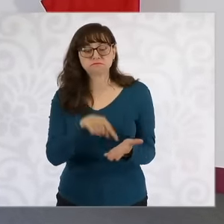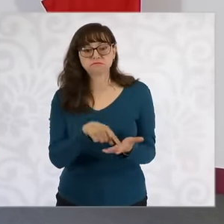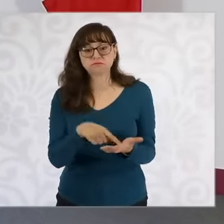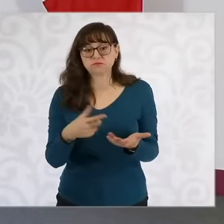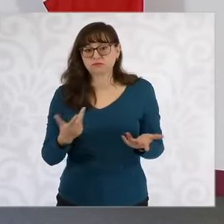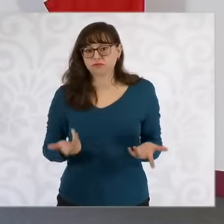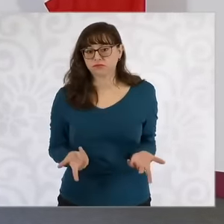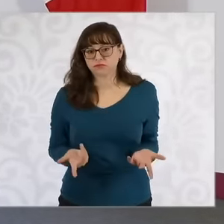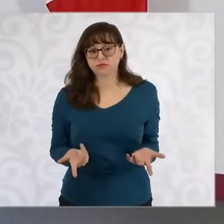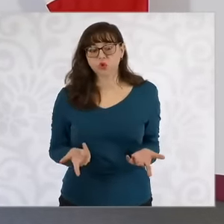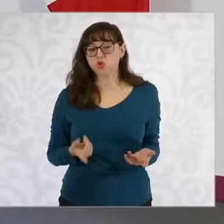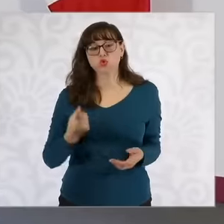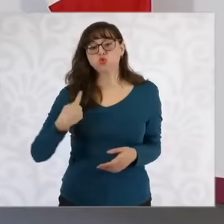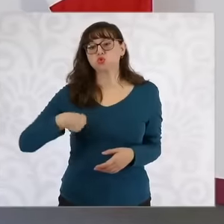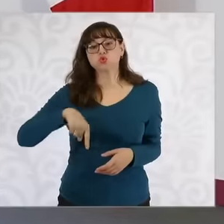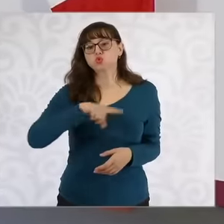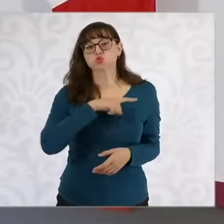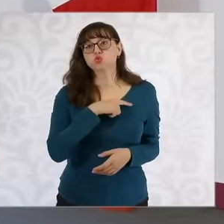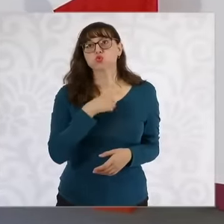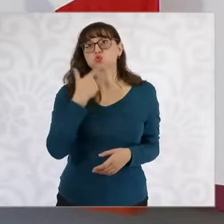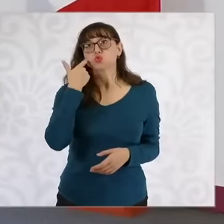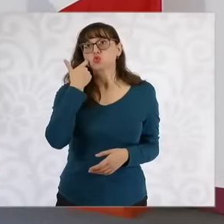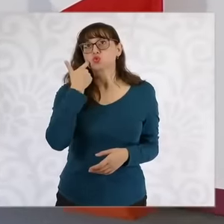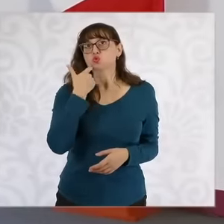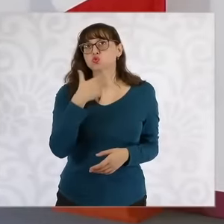no queremos tener